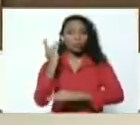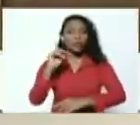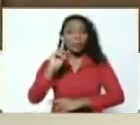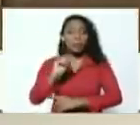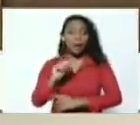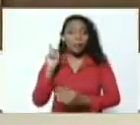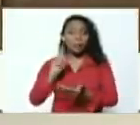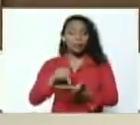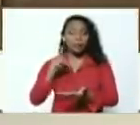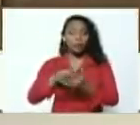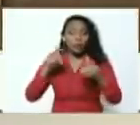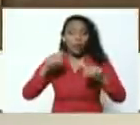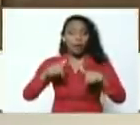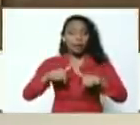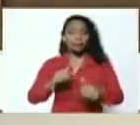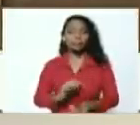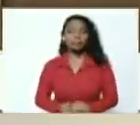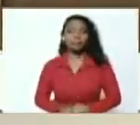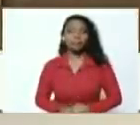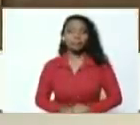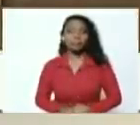está presente.